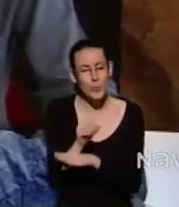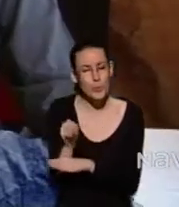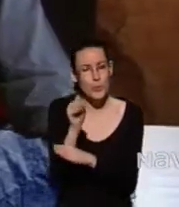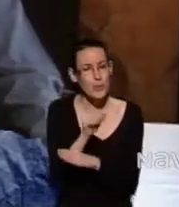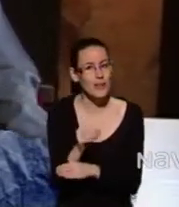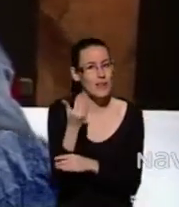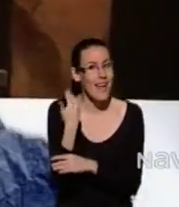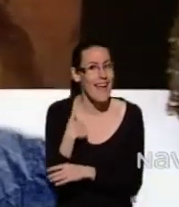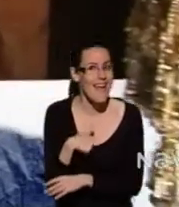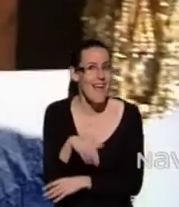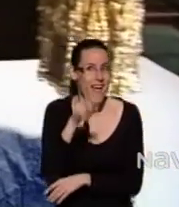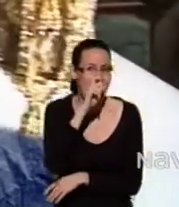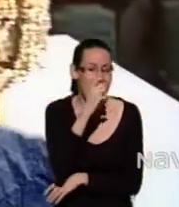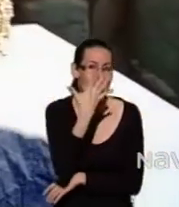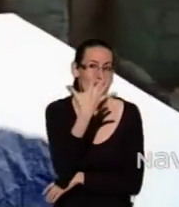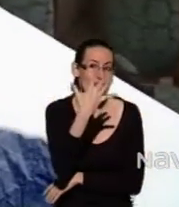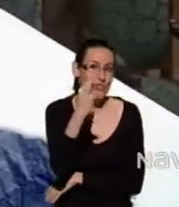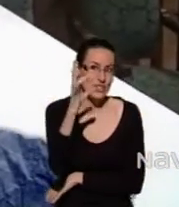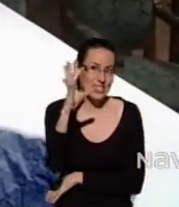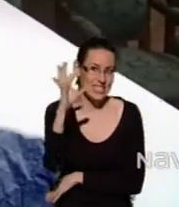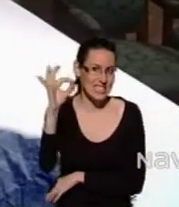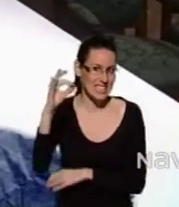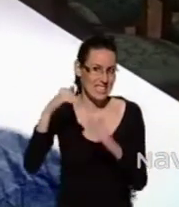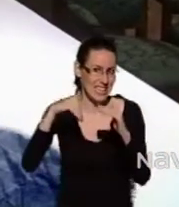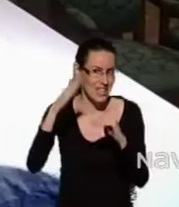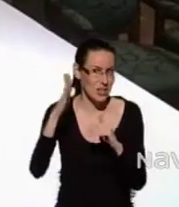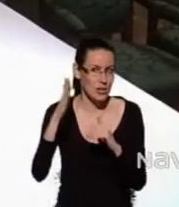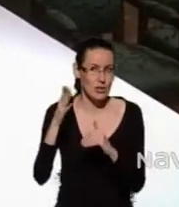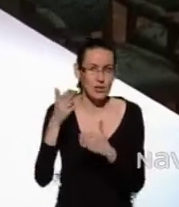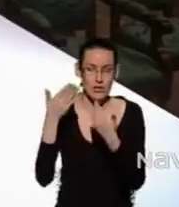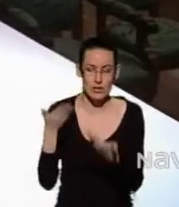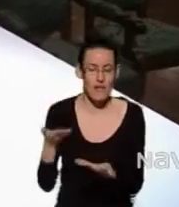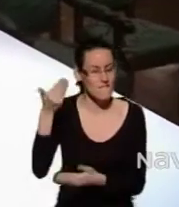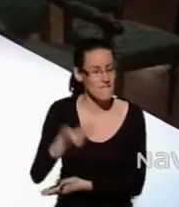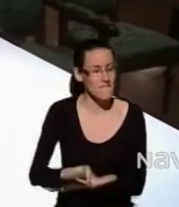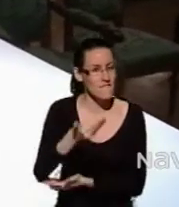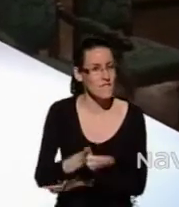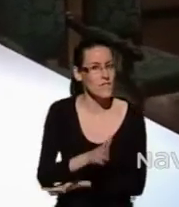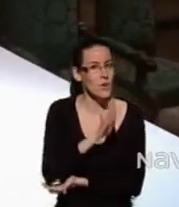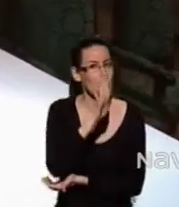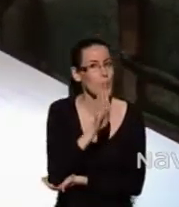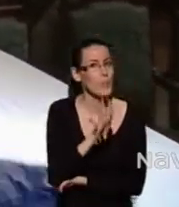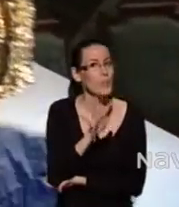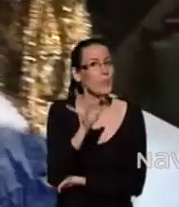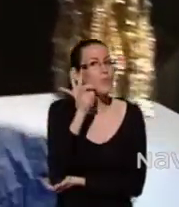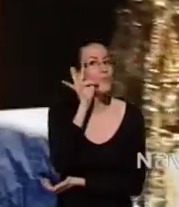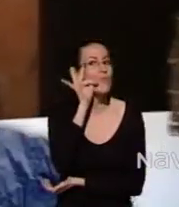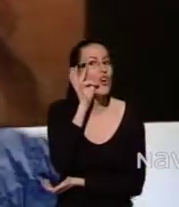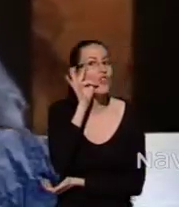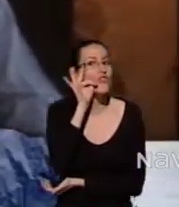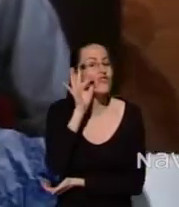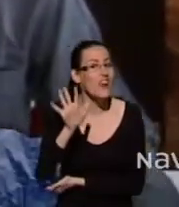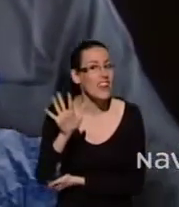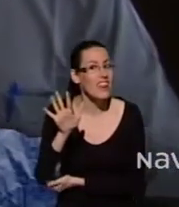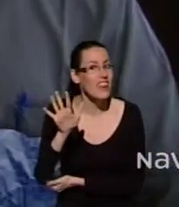años. Bueno. Y que, bueno, sin duda, sobre todo la leyenda es que se salvó de la francesada. Y un hueco en el retablo